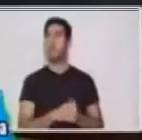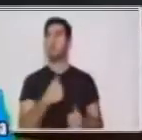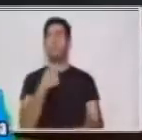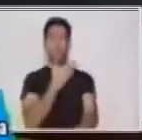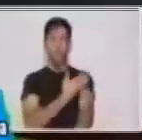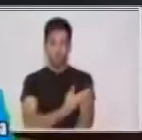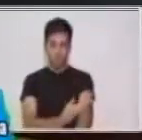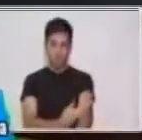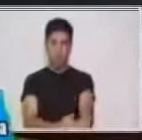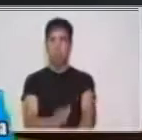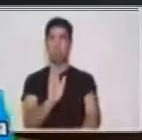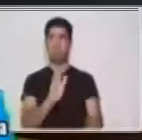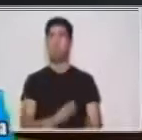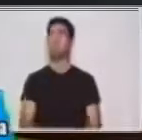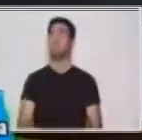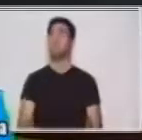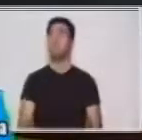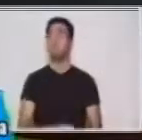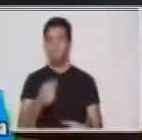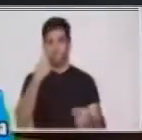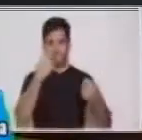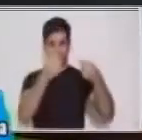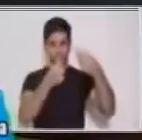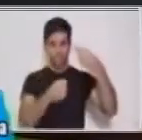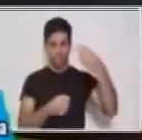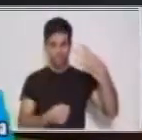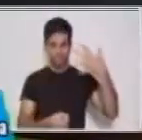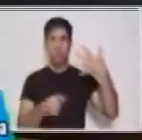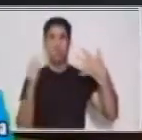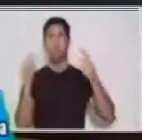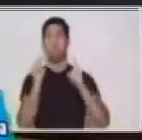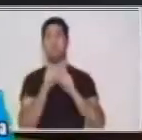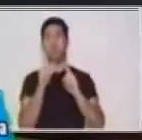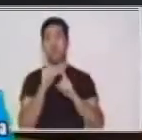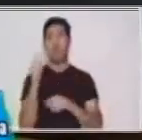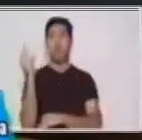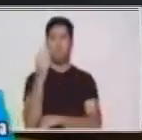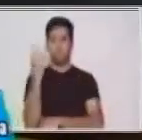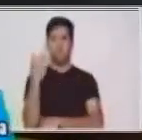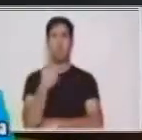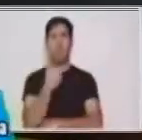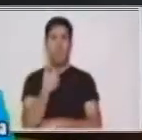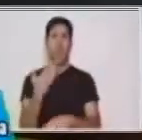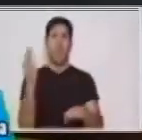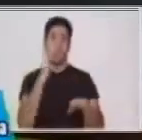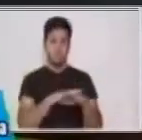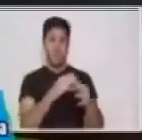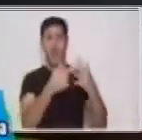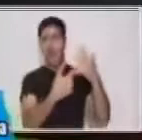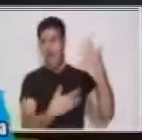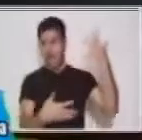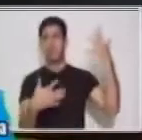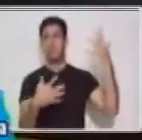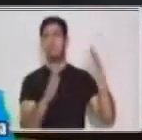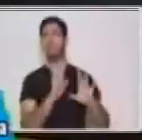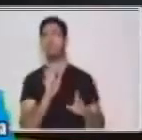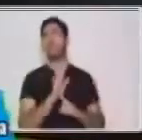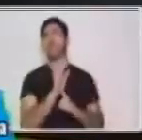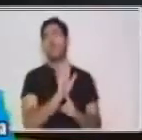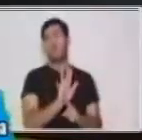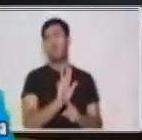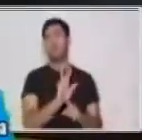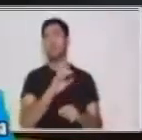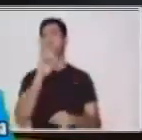nada. Estas palabras son palabras claves. Hay más, estos solo son ejemplos. También tenemos